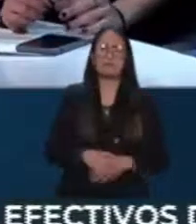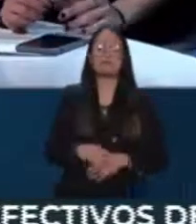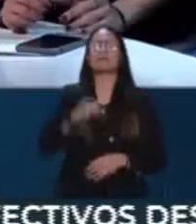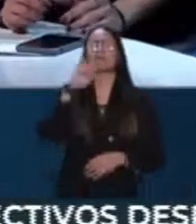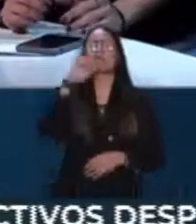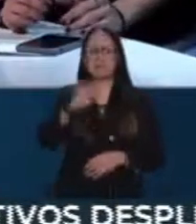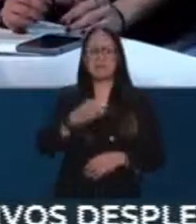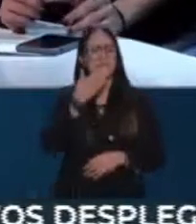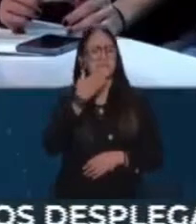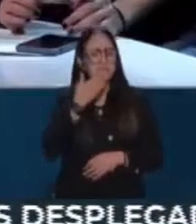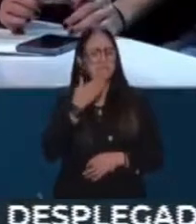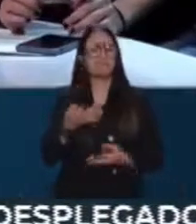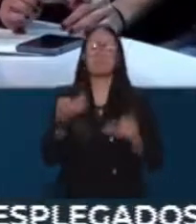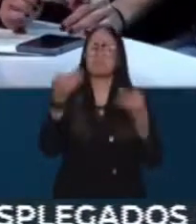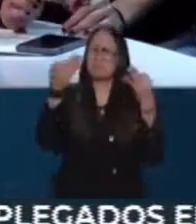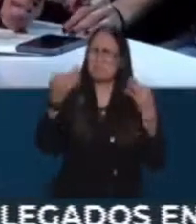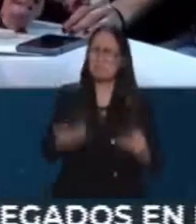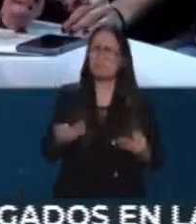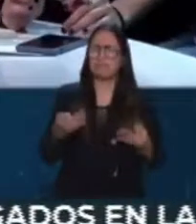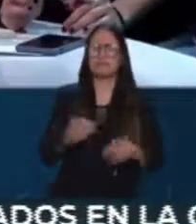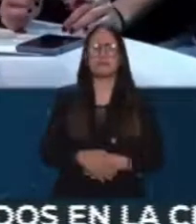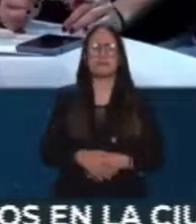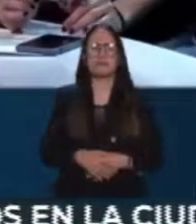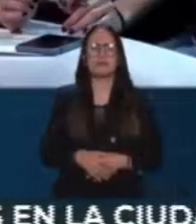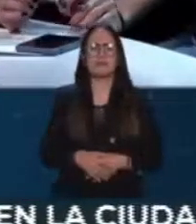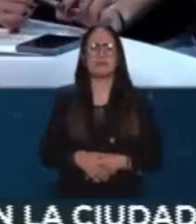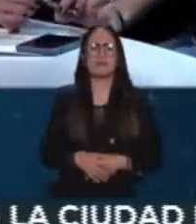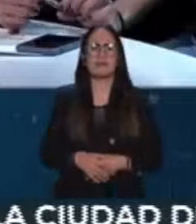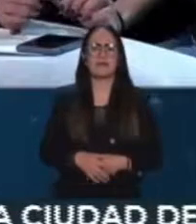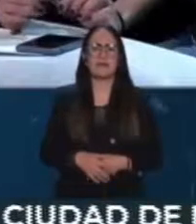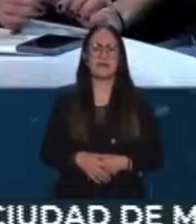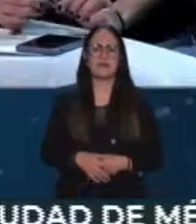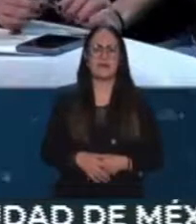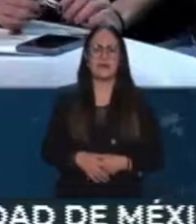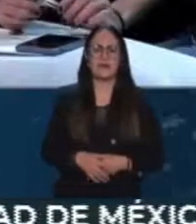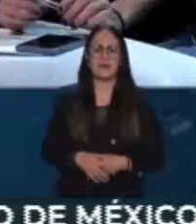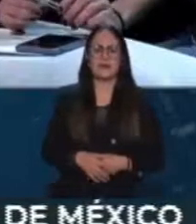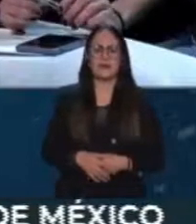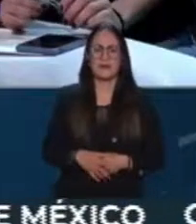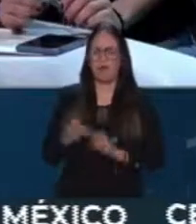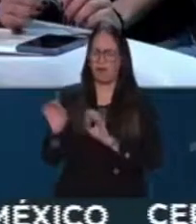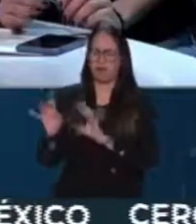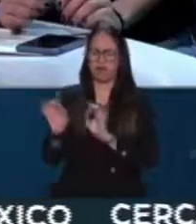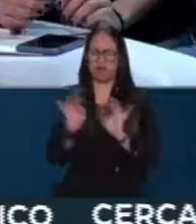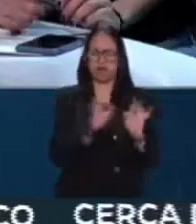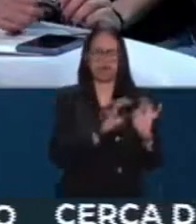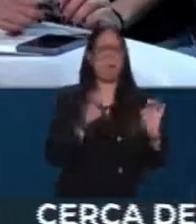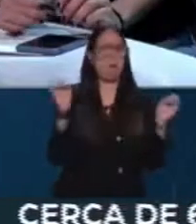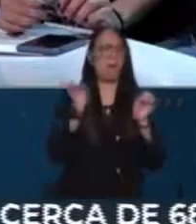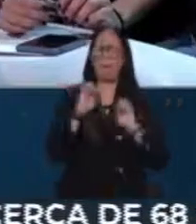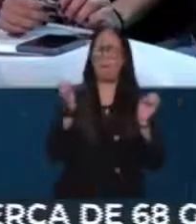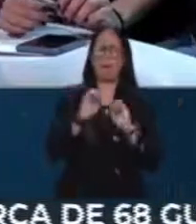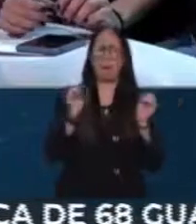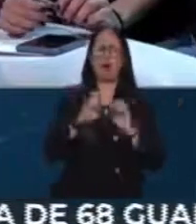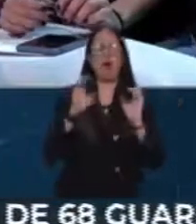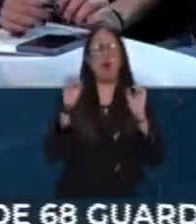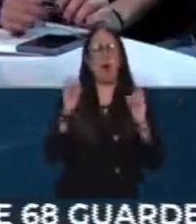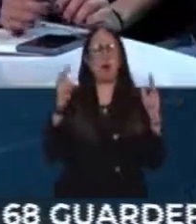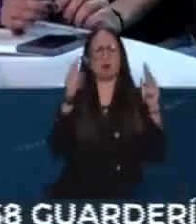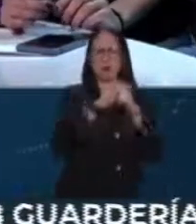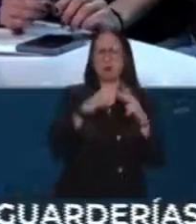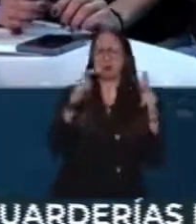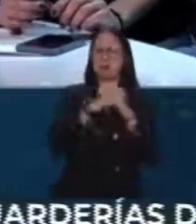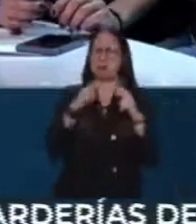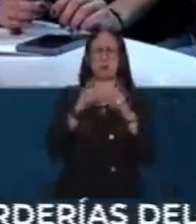luego como ejemplar por no tener tantos disturbios o no haber conatos de violencia